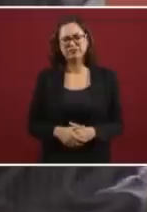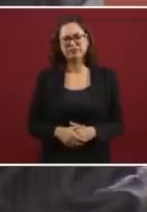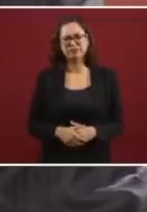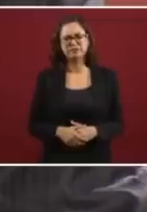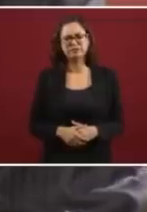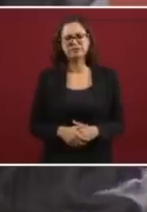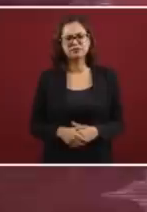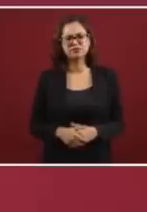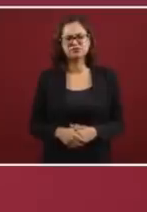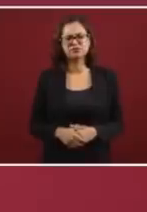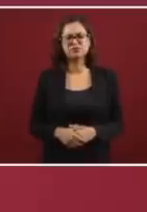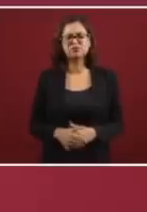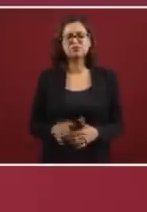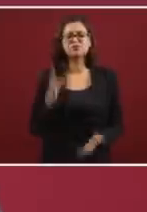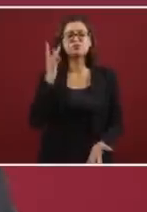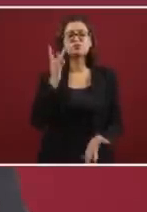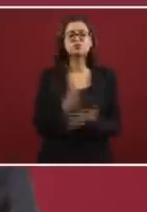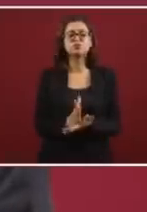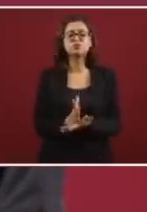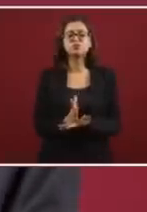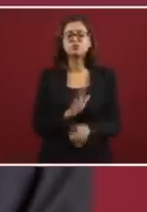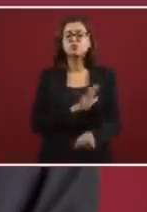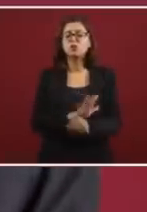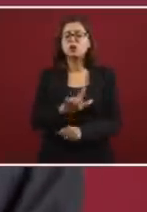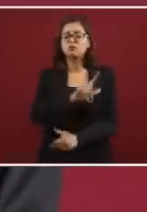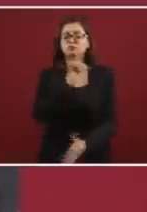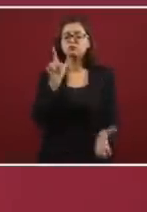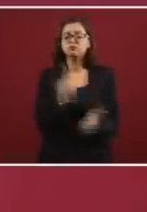es más que poner orden y